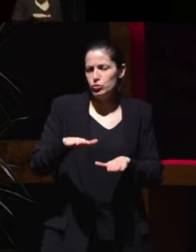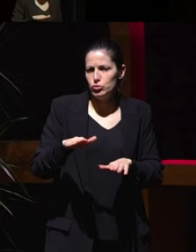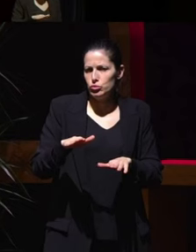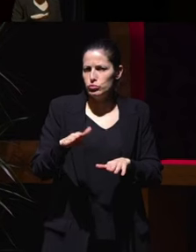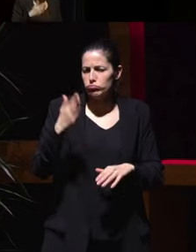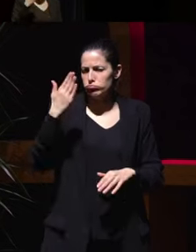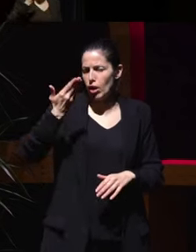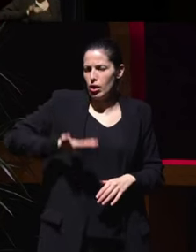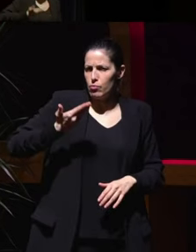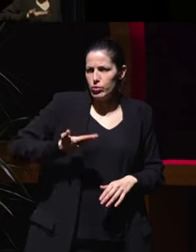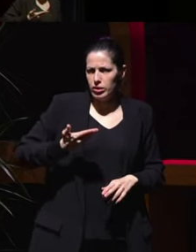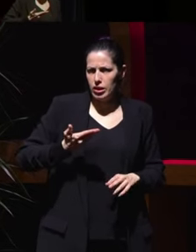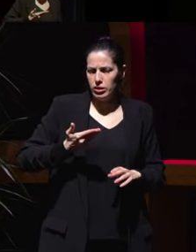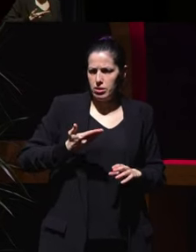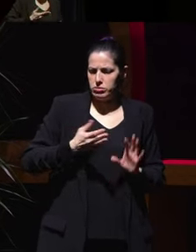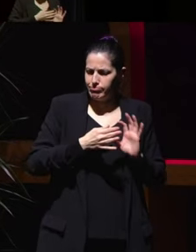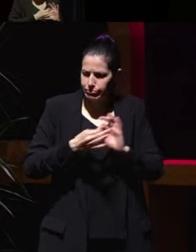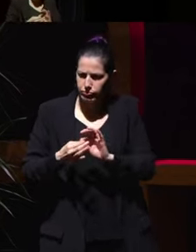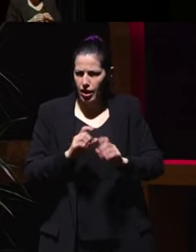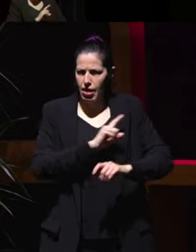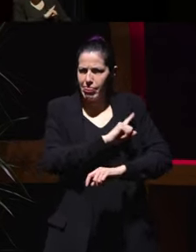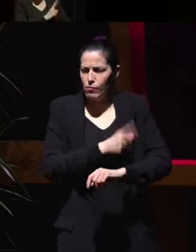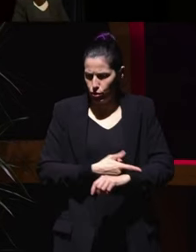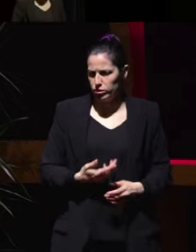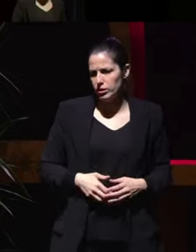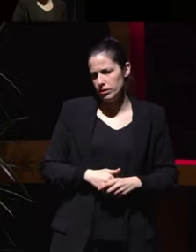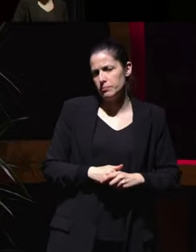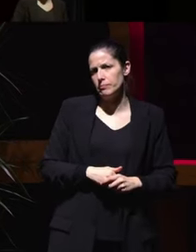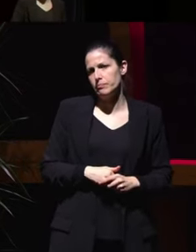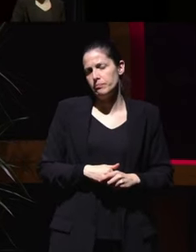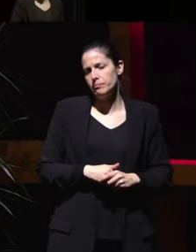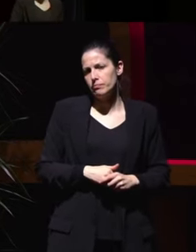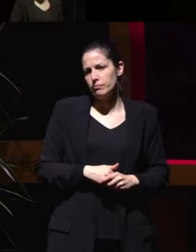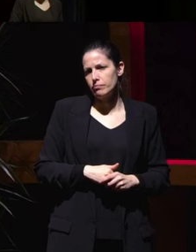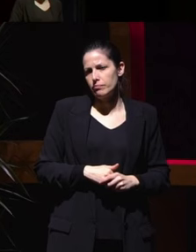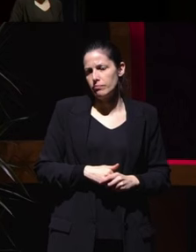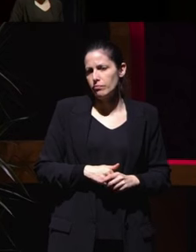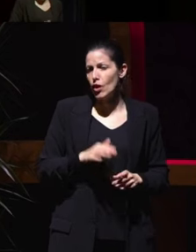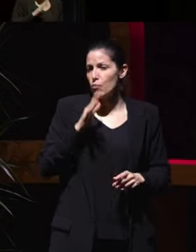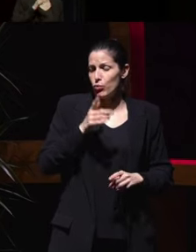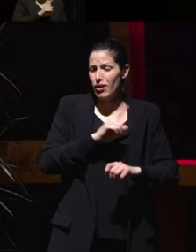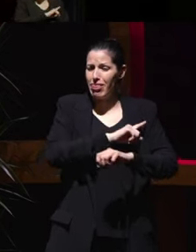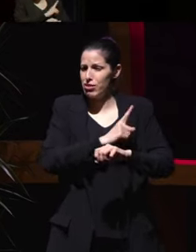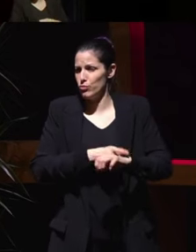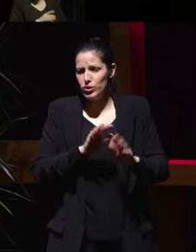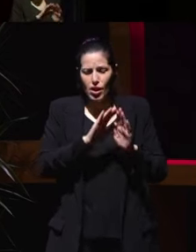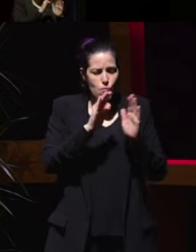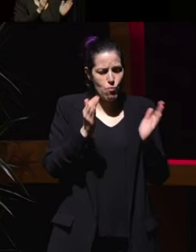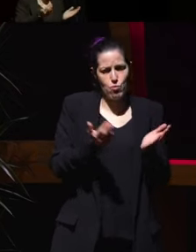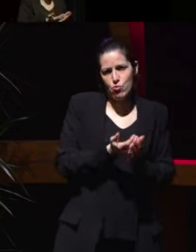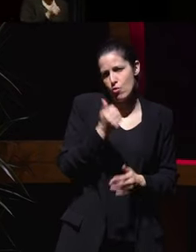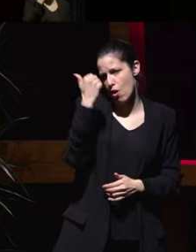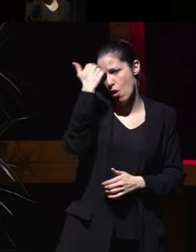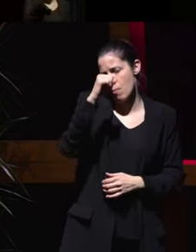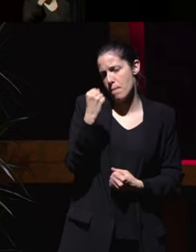deporte, no que insistimos, eu creo que iso está máis que claro, segue sendo un mundo no que os homes teñen todo o